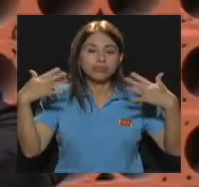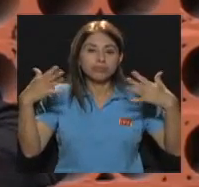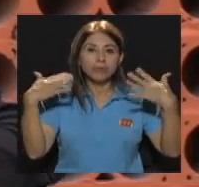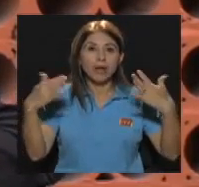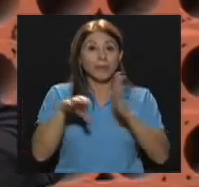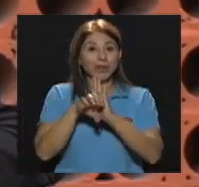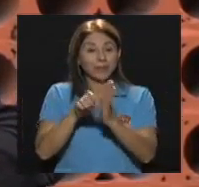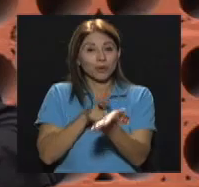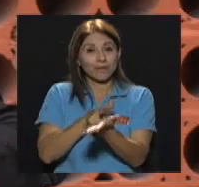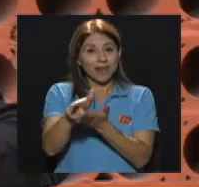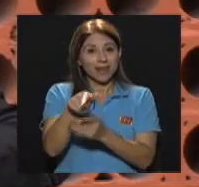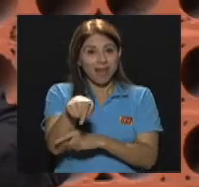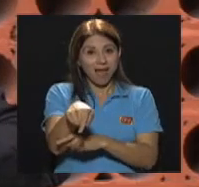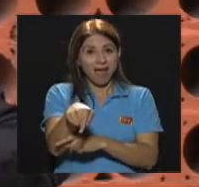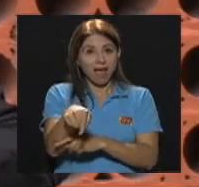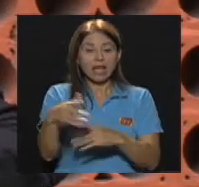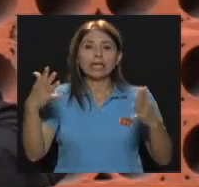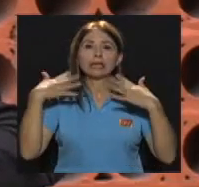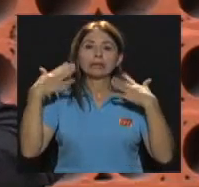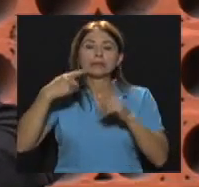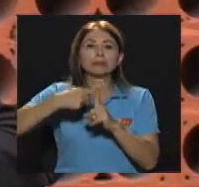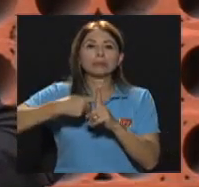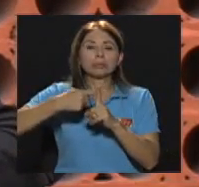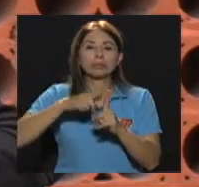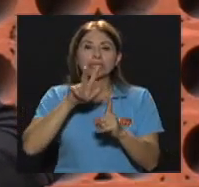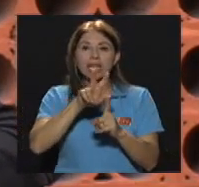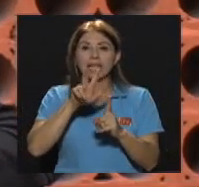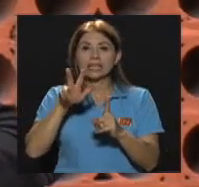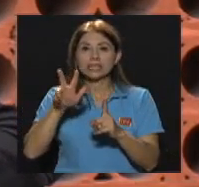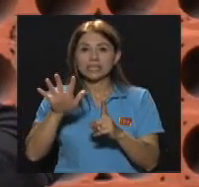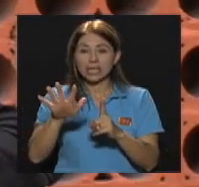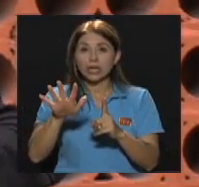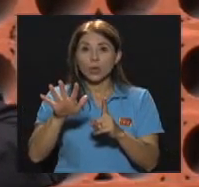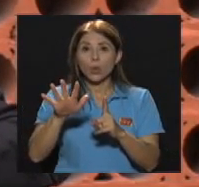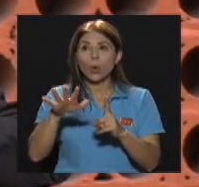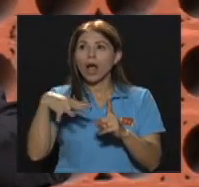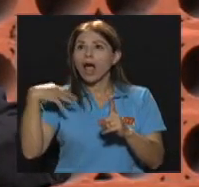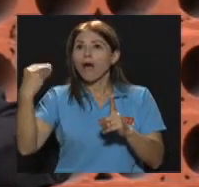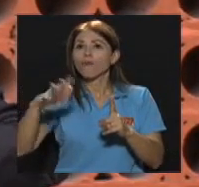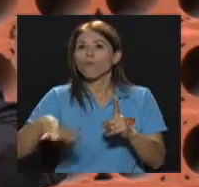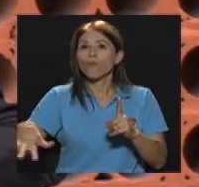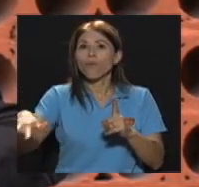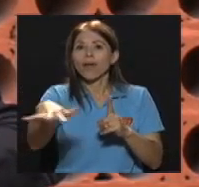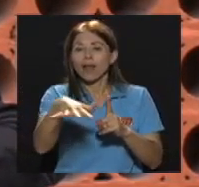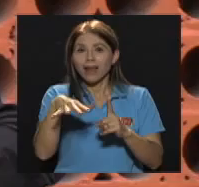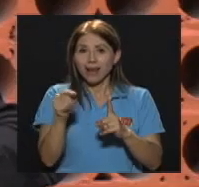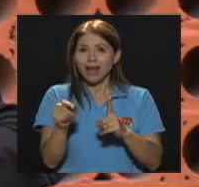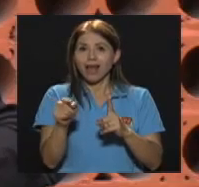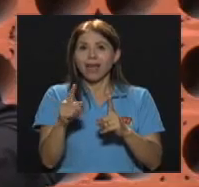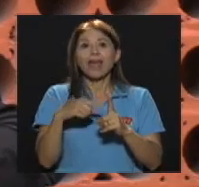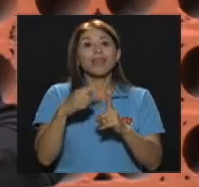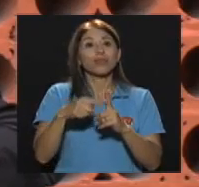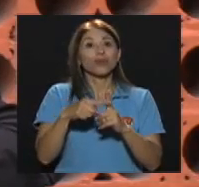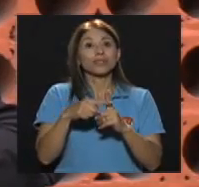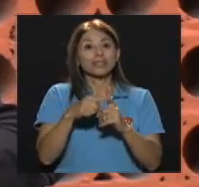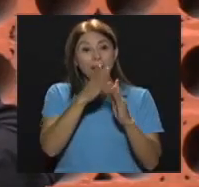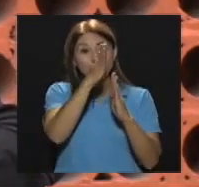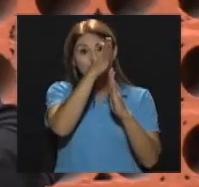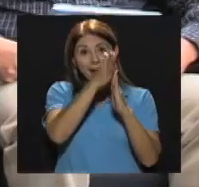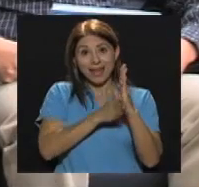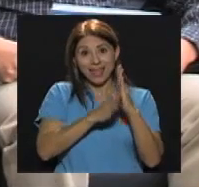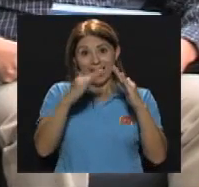ejemplo, Liberia, donde las temperaturas son de 35 grados generalmente en el exterior, pues una buena masa térmica en las paredes es